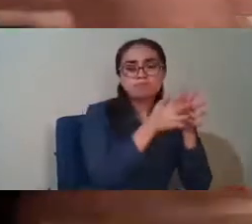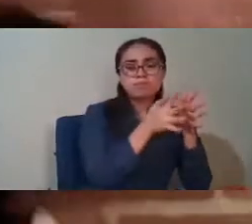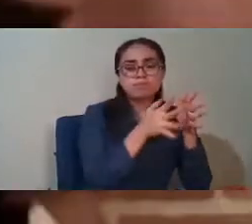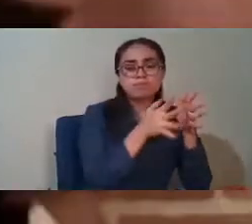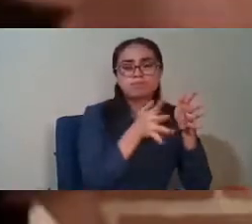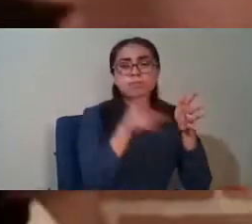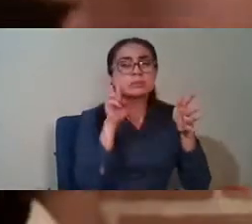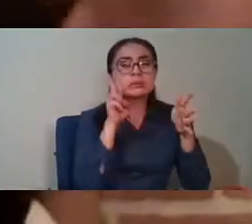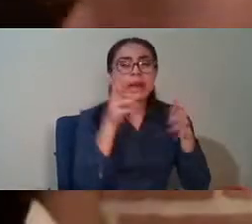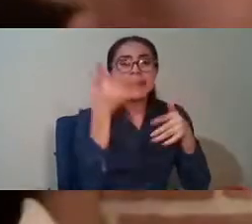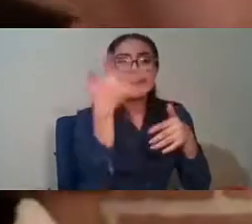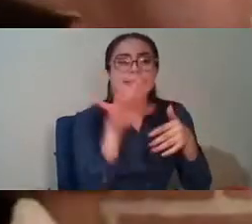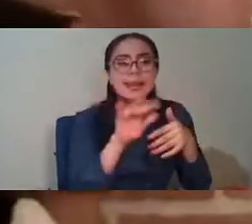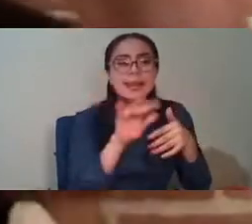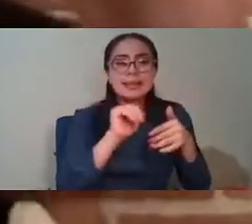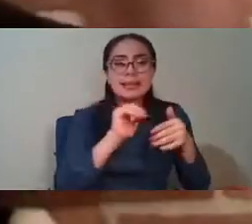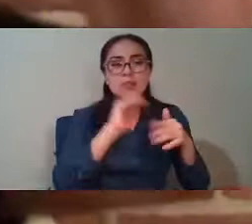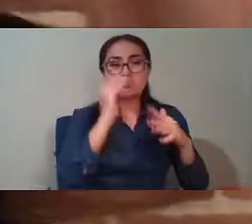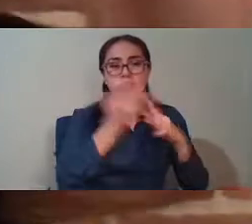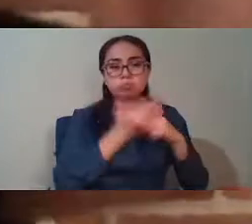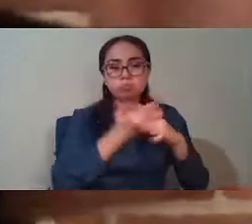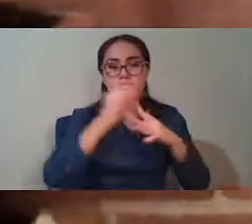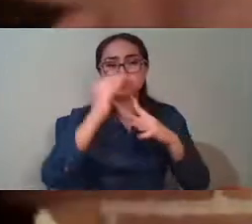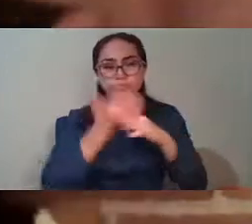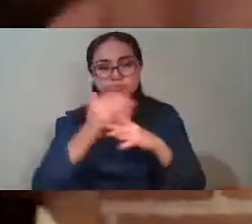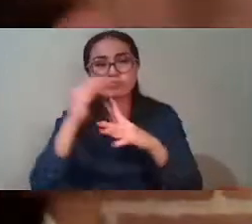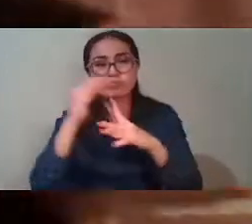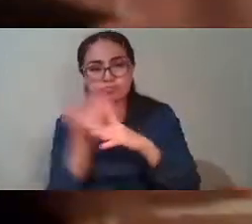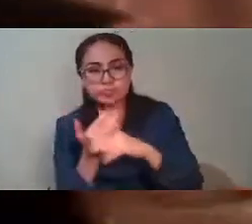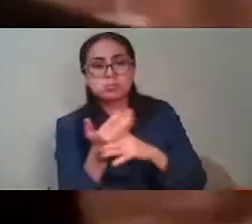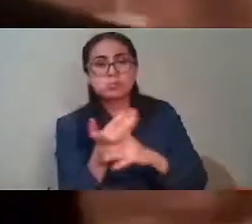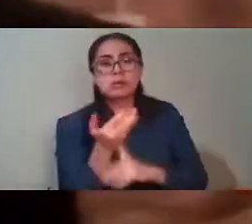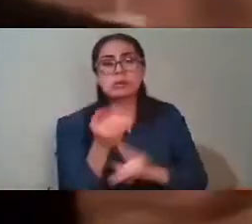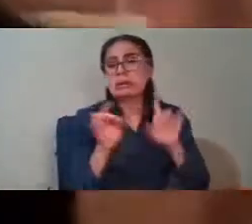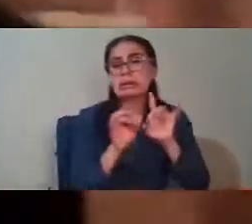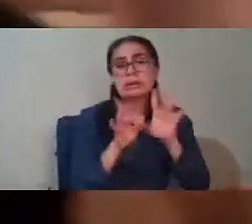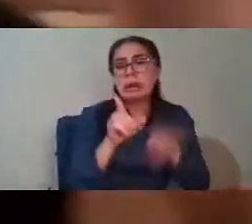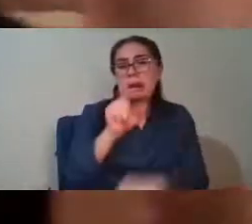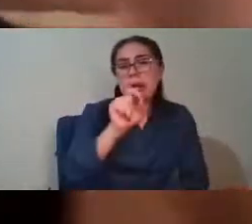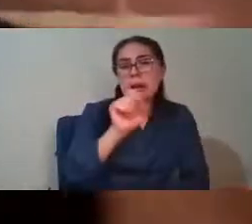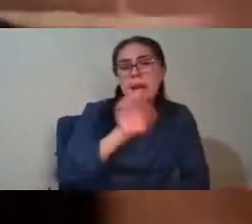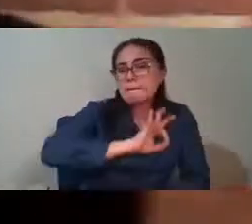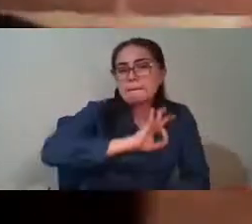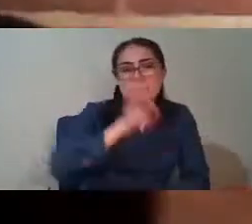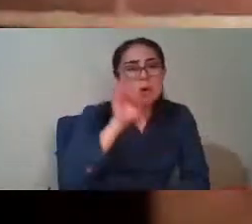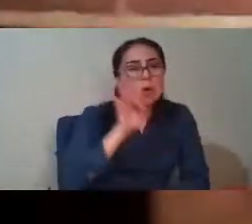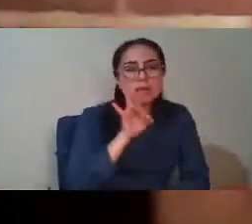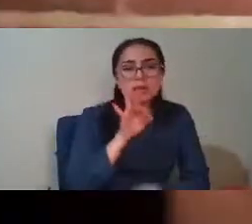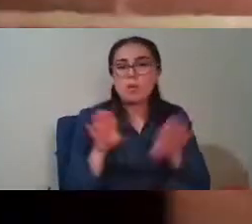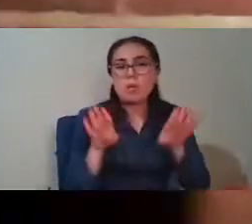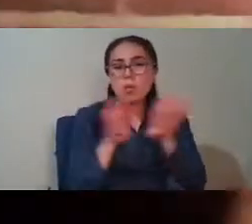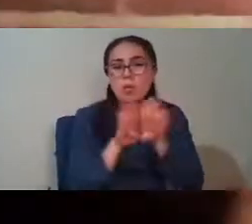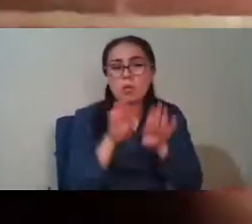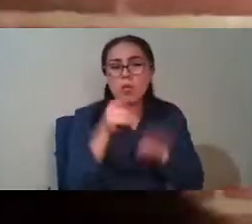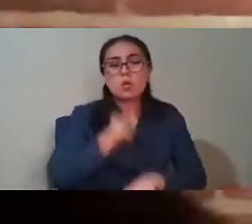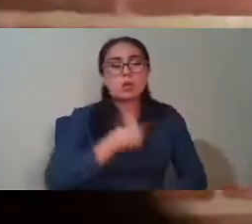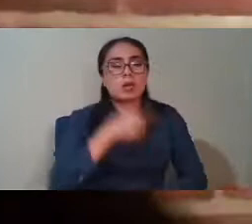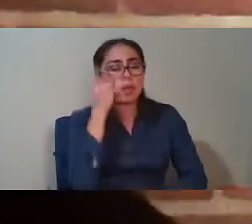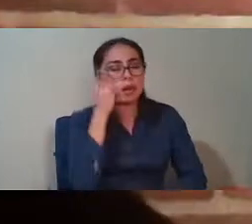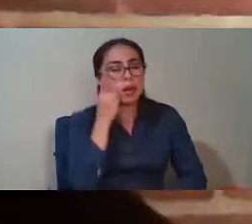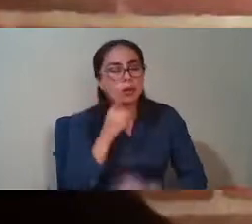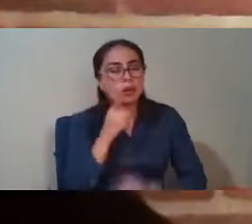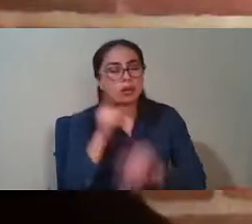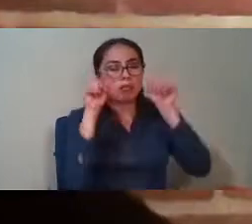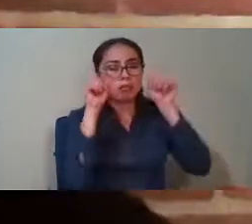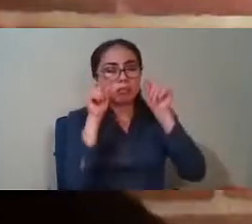10 capítulos, en realidad, siempre prescinde por lo menos de un 20%, que es el 20% en el que duermo. Y he